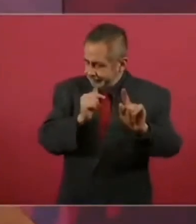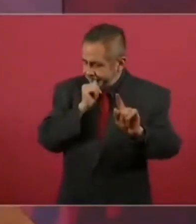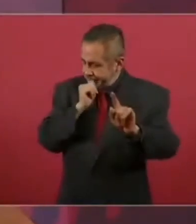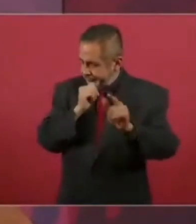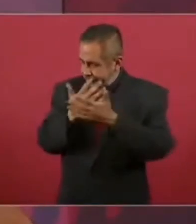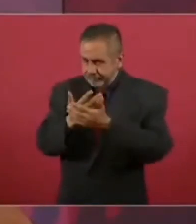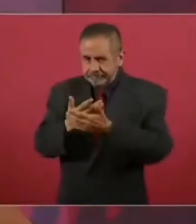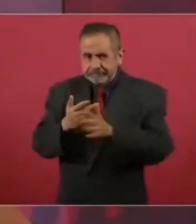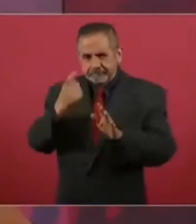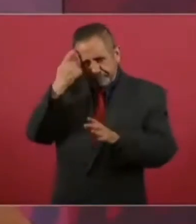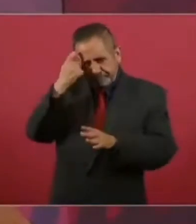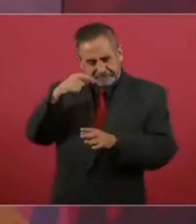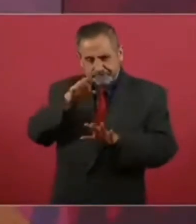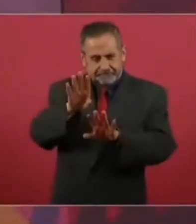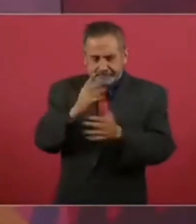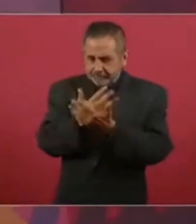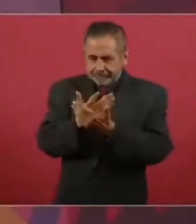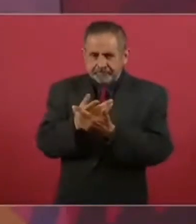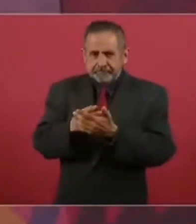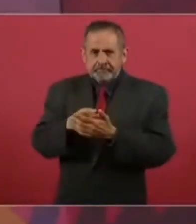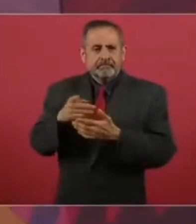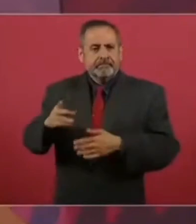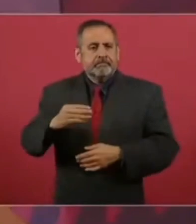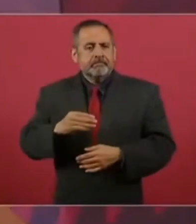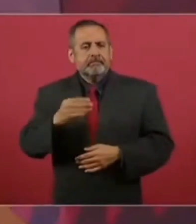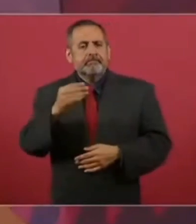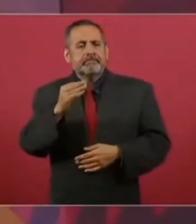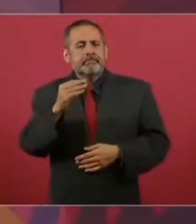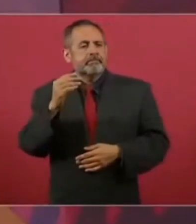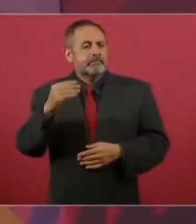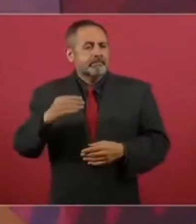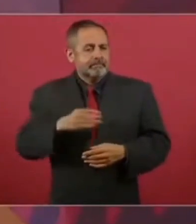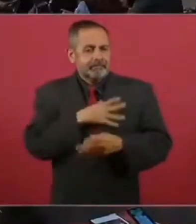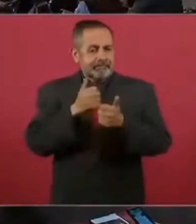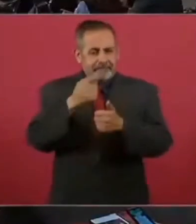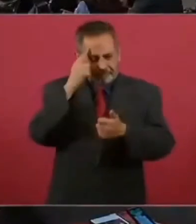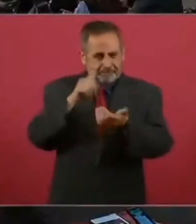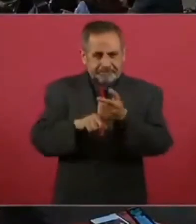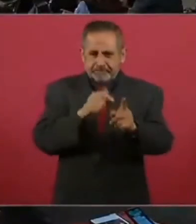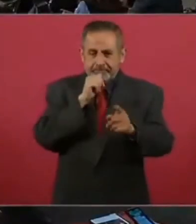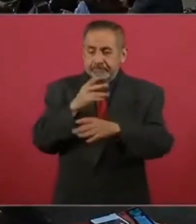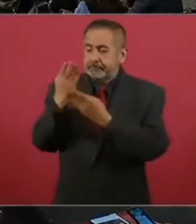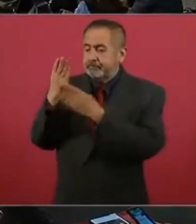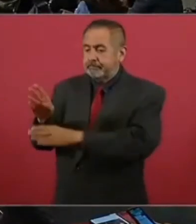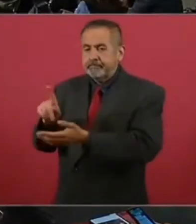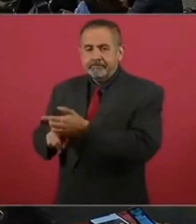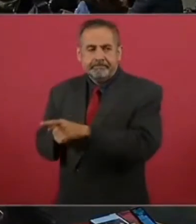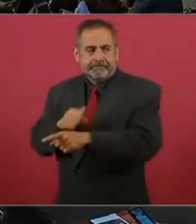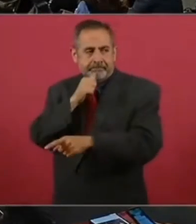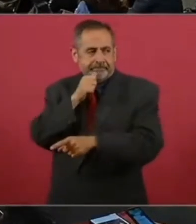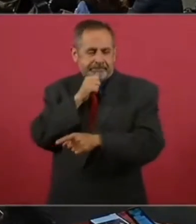Eso es la financiera para el bienestar. El banco no. Que